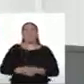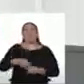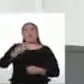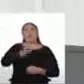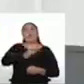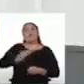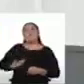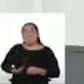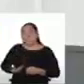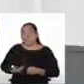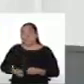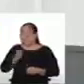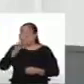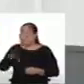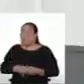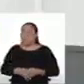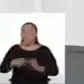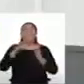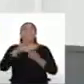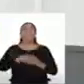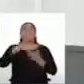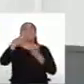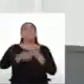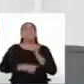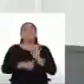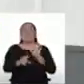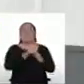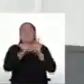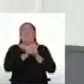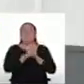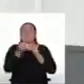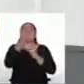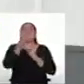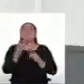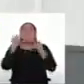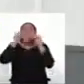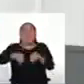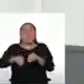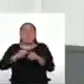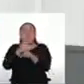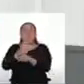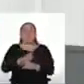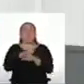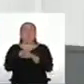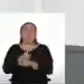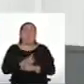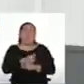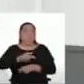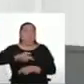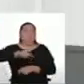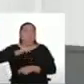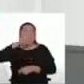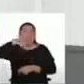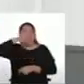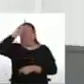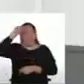través de un proyecto de ley puedas promover el cuidado del agua en el Perú. ¿Recuerdas la semana pasada que creaste un